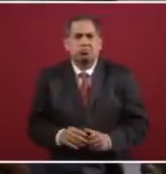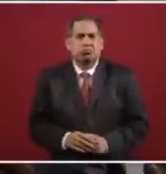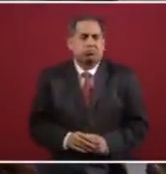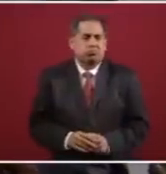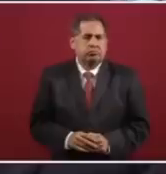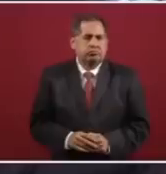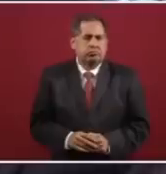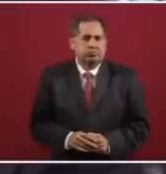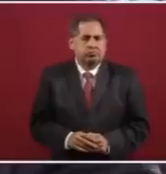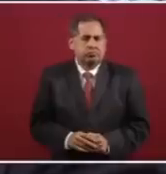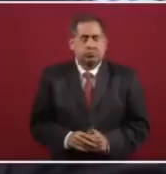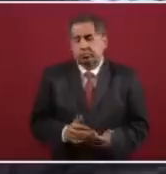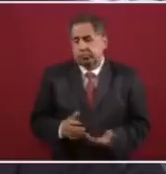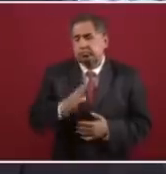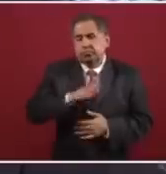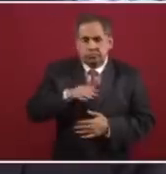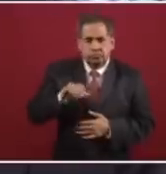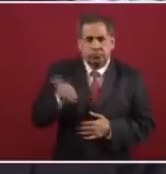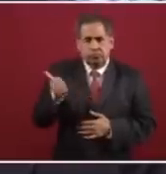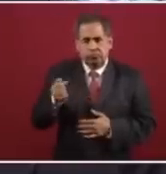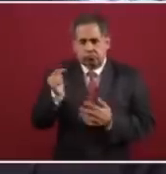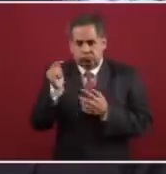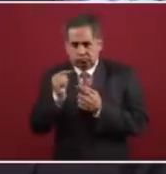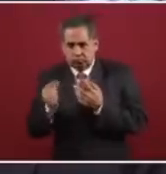Y hay otros elementos